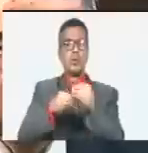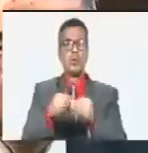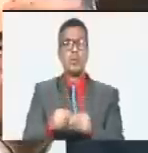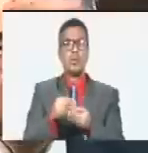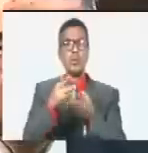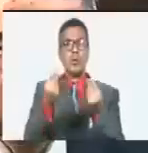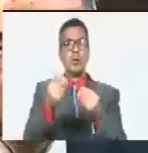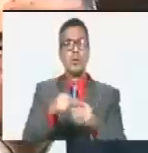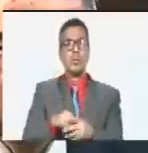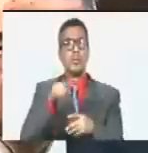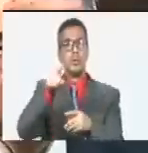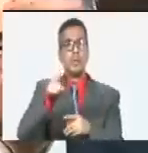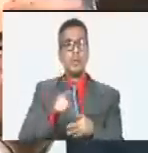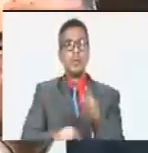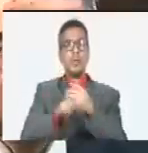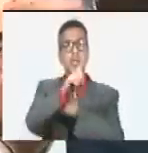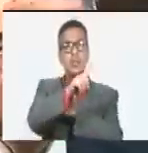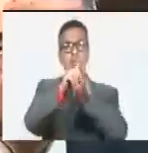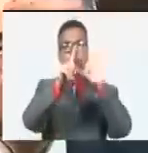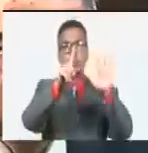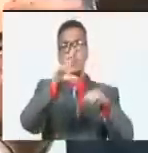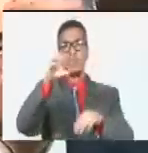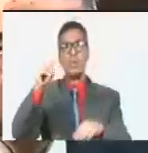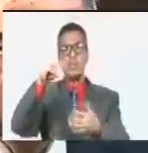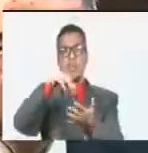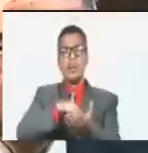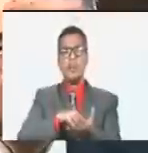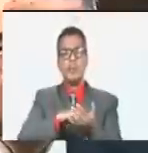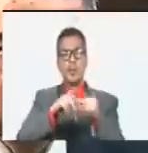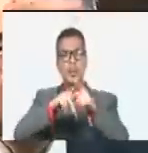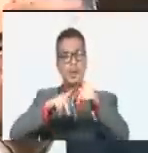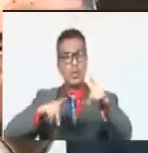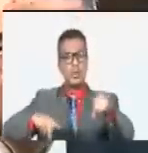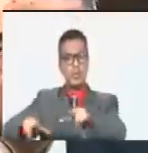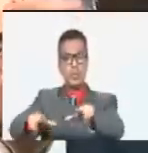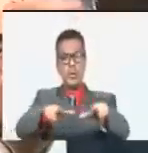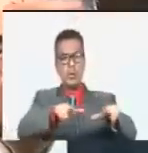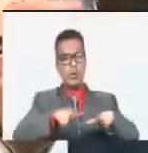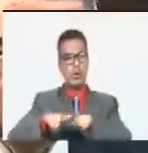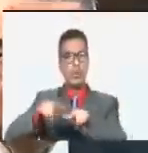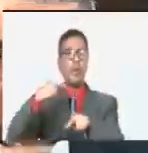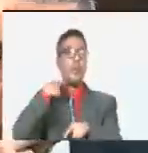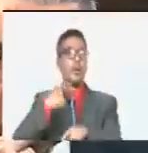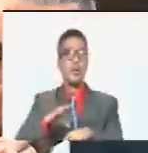Estos 160 mil kilómetros cuadrados no estamos dispuestos a perderlos,